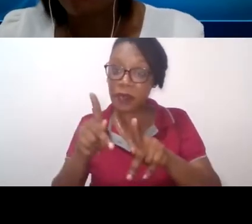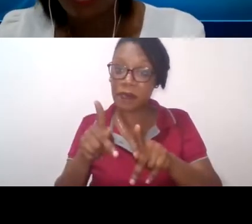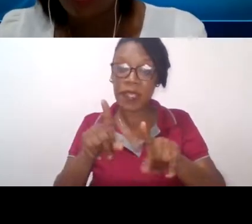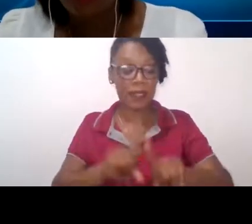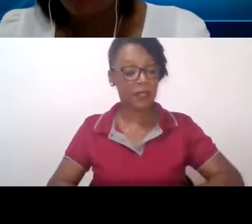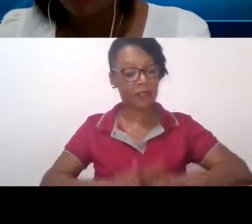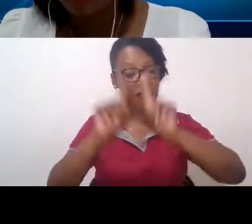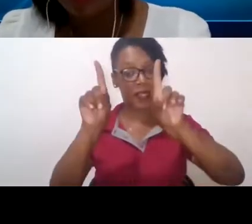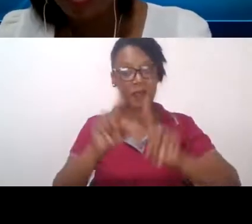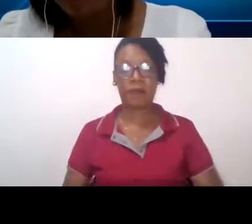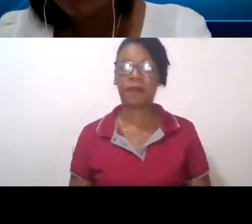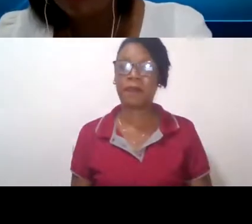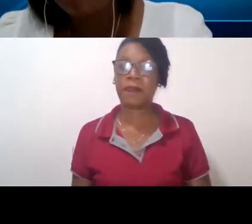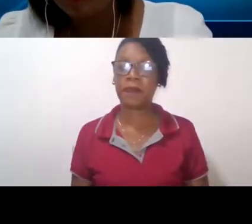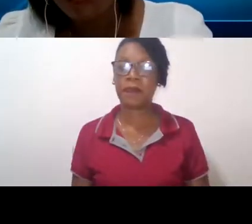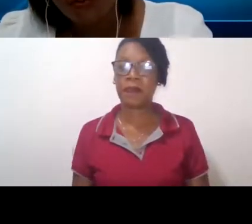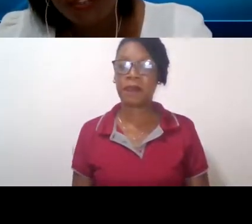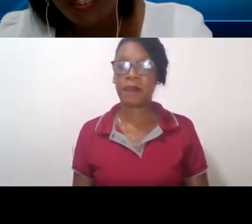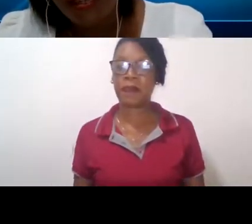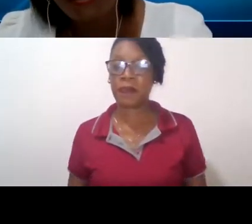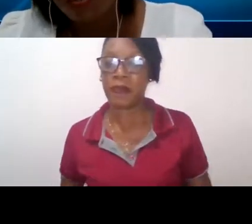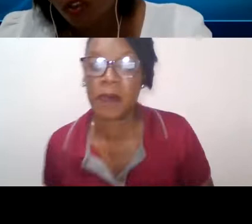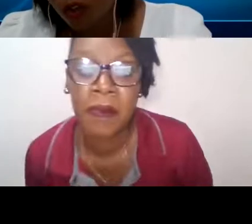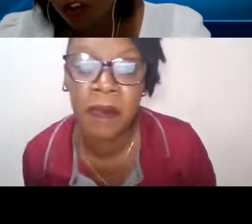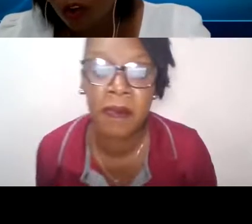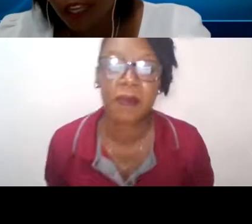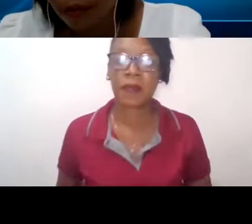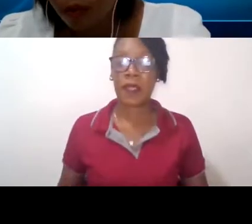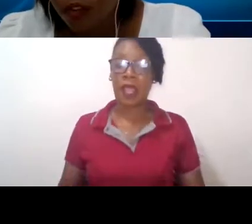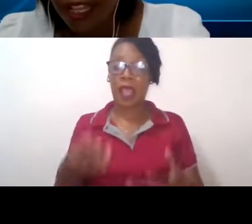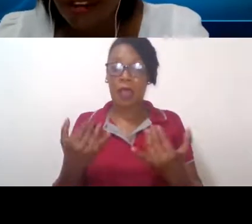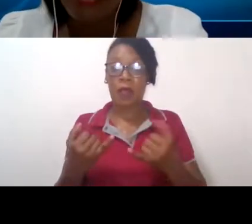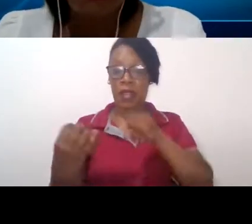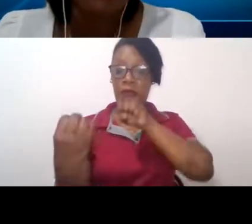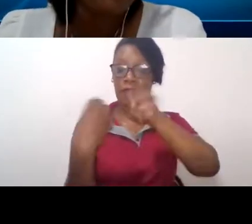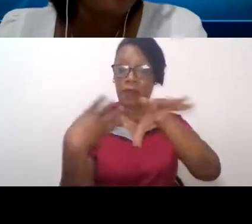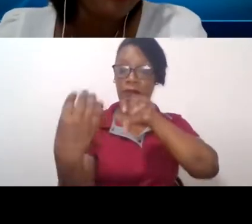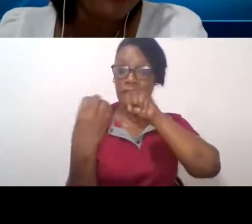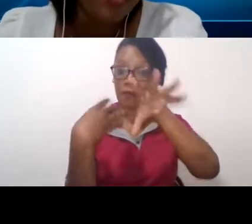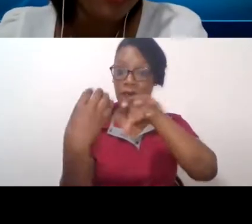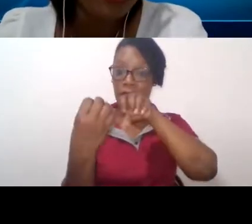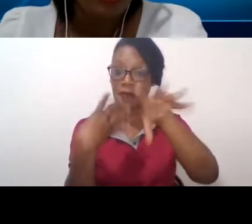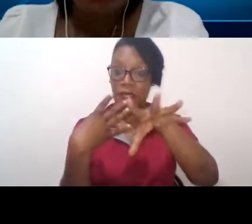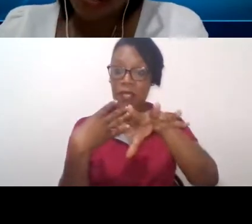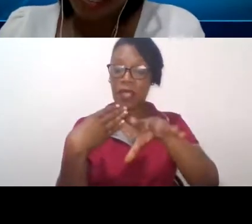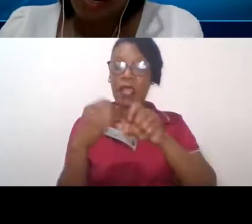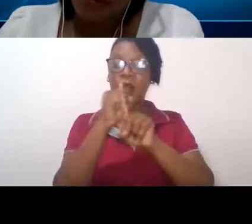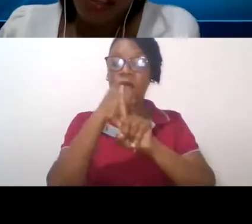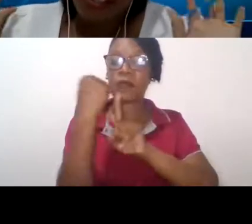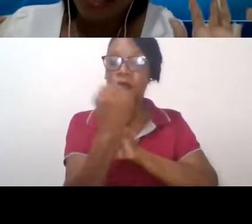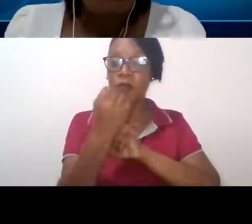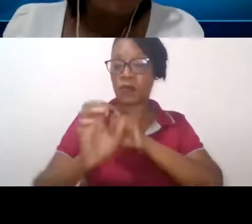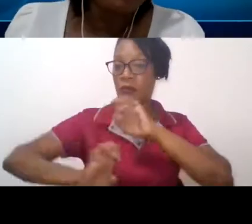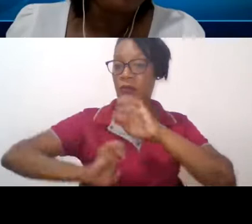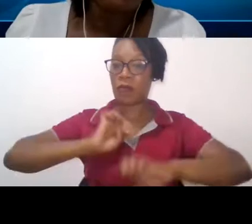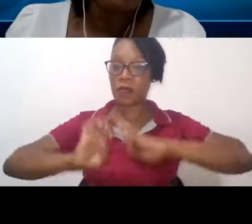es diferente. En lo que es la reciprocidad socioemocional. ¿Y qué quiere decir eso? Bueno, que él